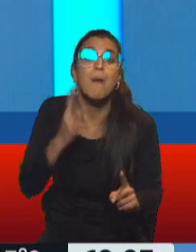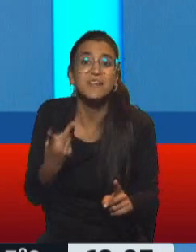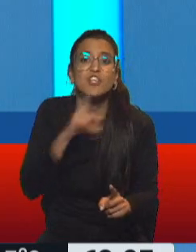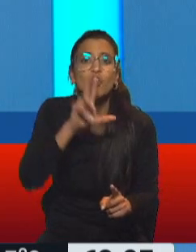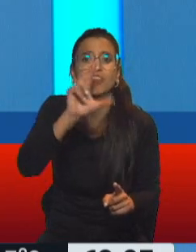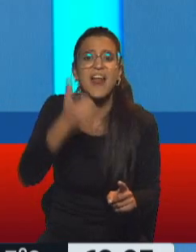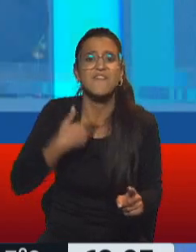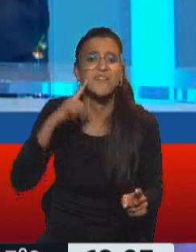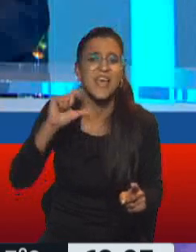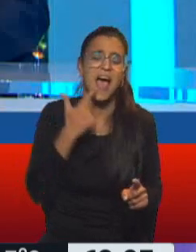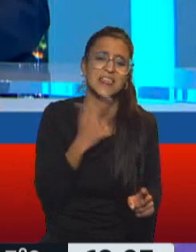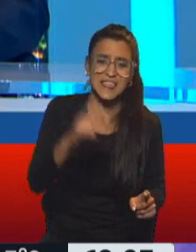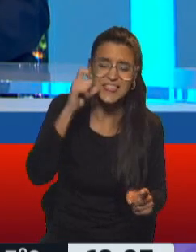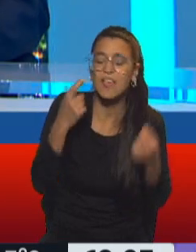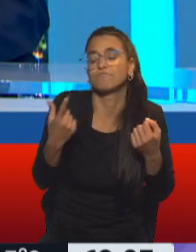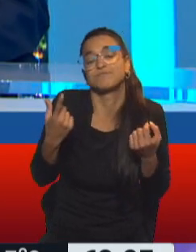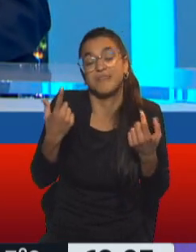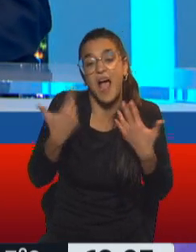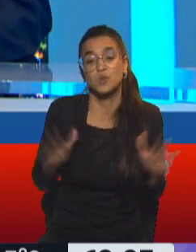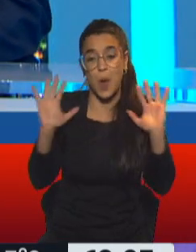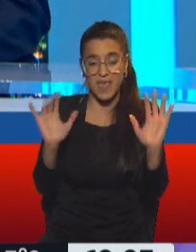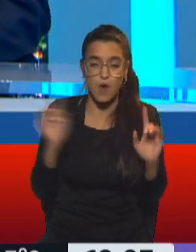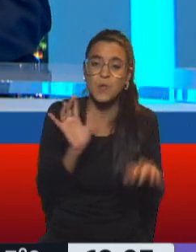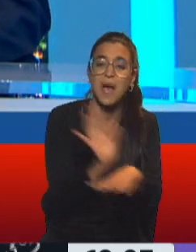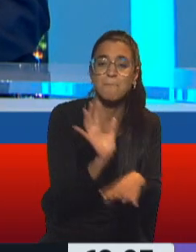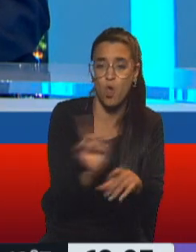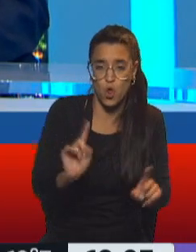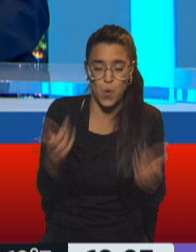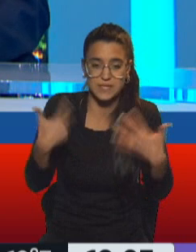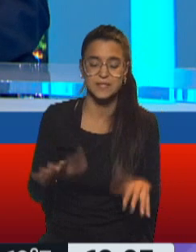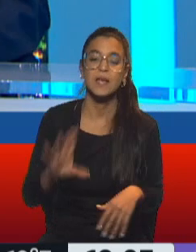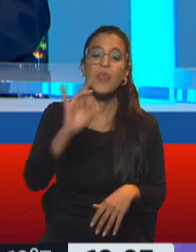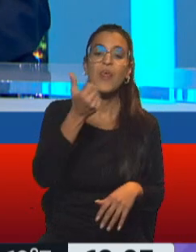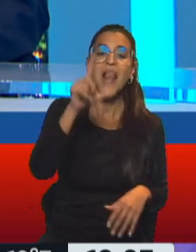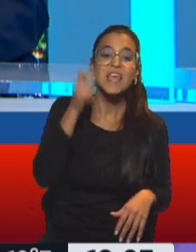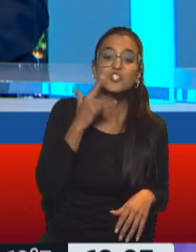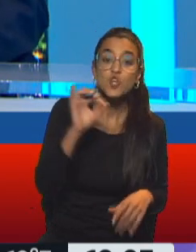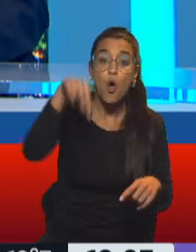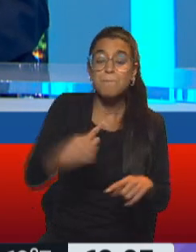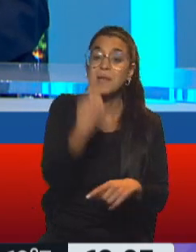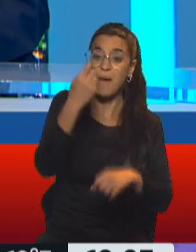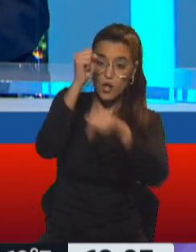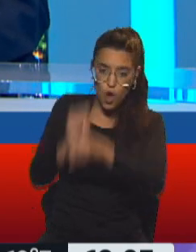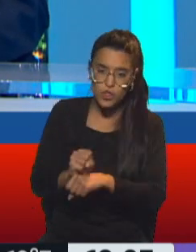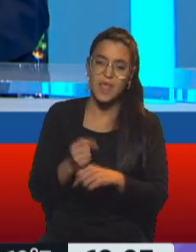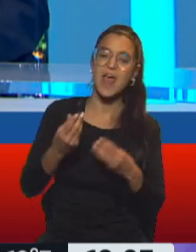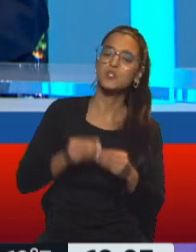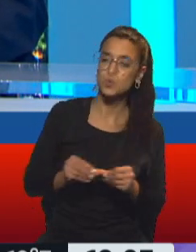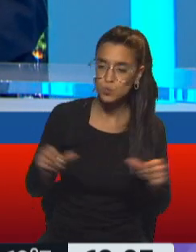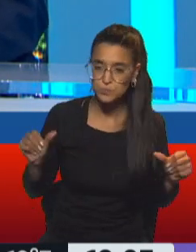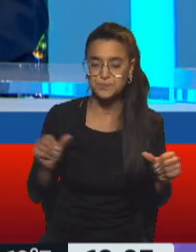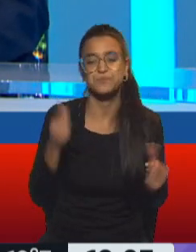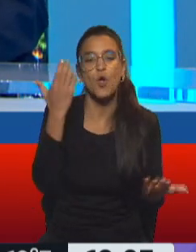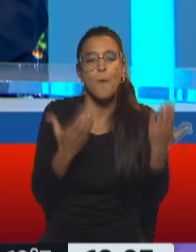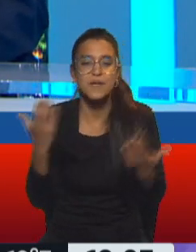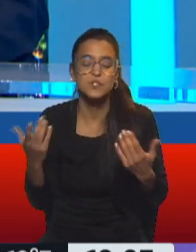Traficante. Claro. Es una mera coincidencia, no es un apodo. D'Alessio sufrió hoy la primera de las condenas, probablemente la más liviana en